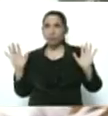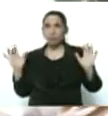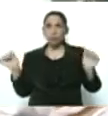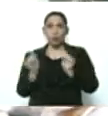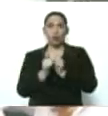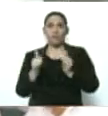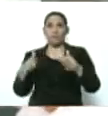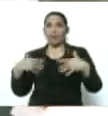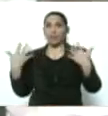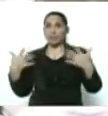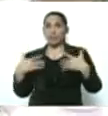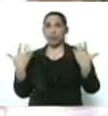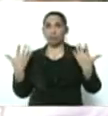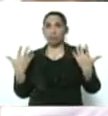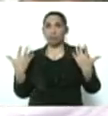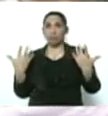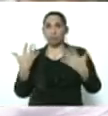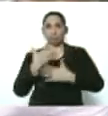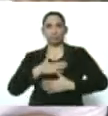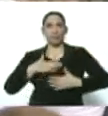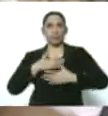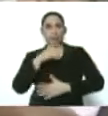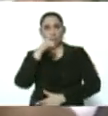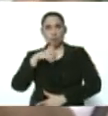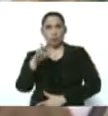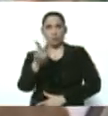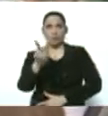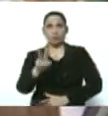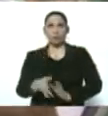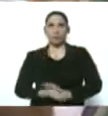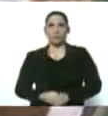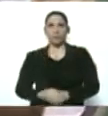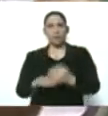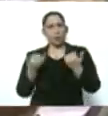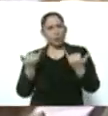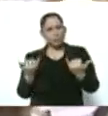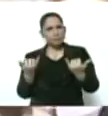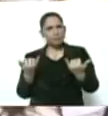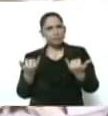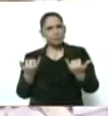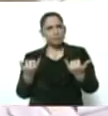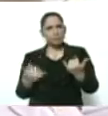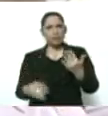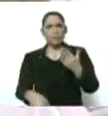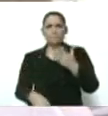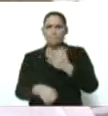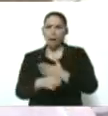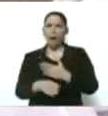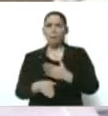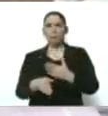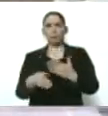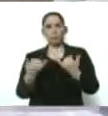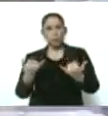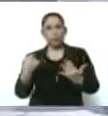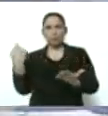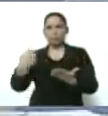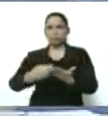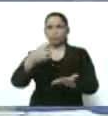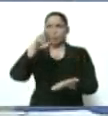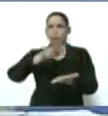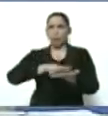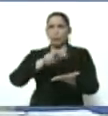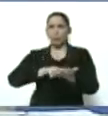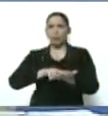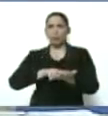felicidad y el bienestar del pueblo de Venezuela. Ahora, vamos a poner los recursitos.